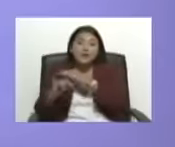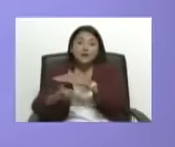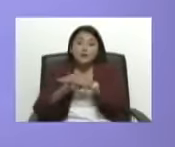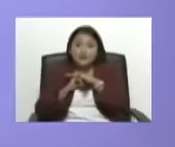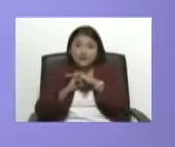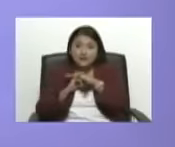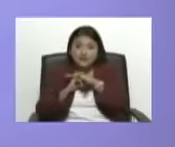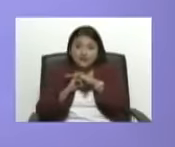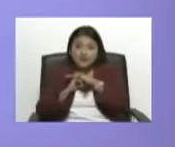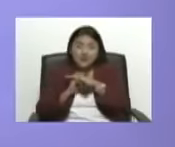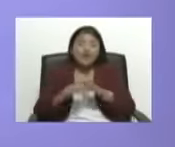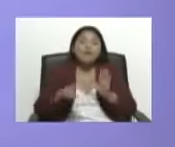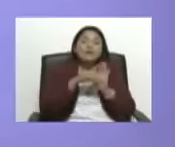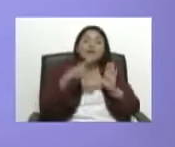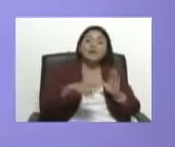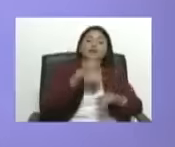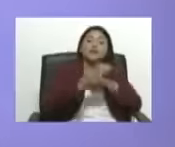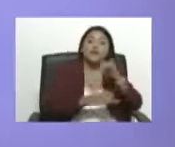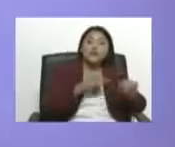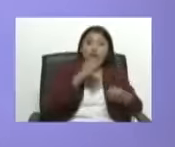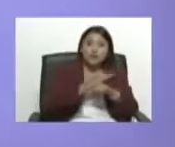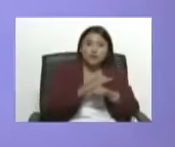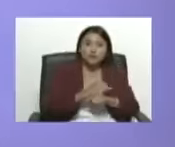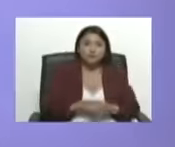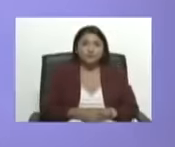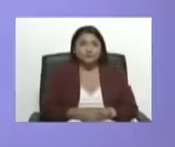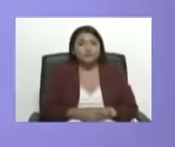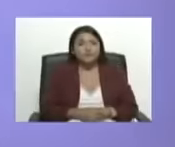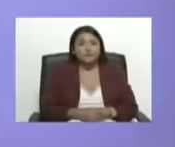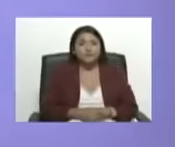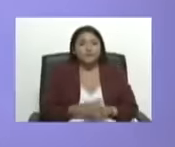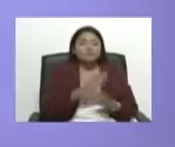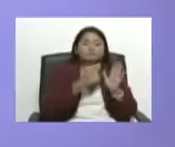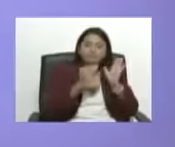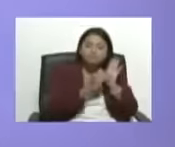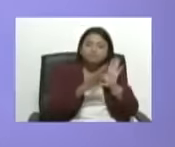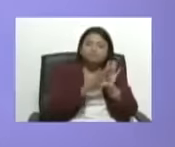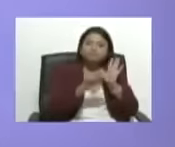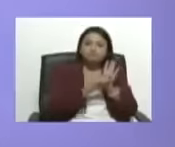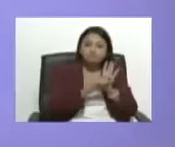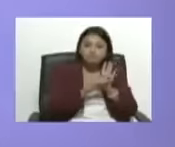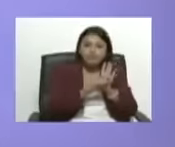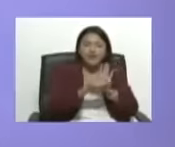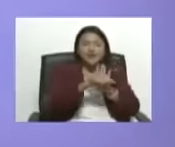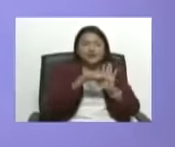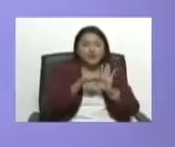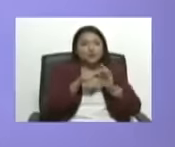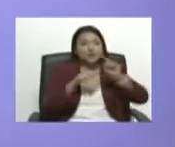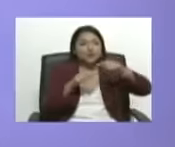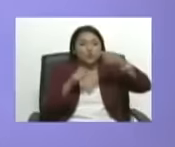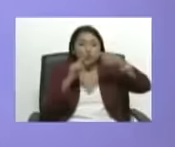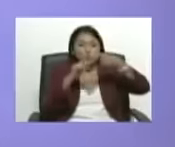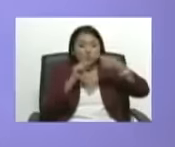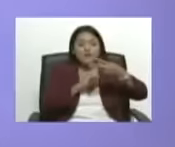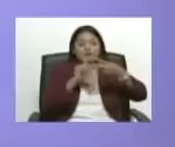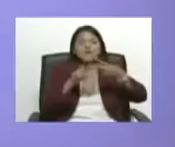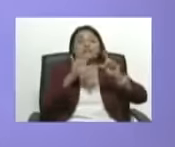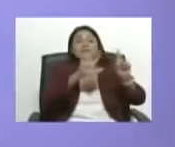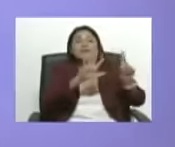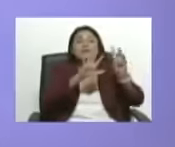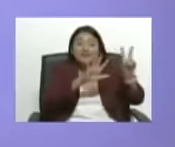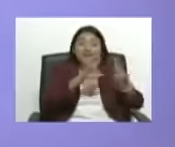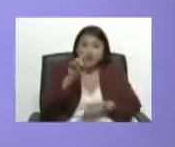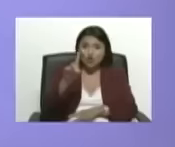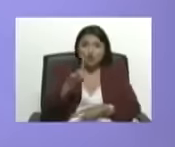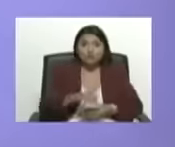de Venezuela. El derecho internacional está contemplado en nuestra Carta Magna de los artículos 1 y 71, la